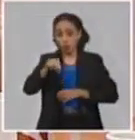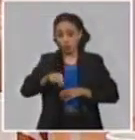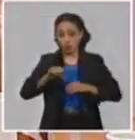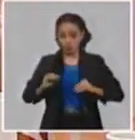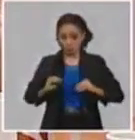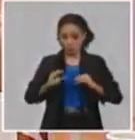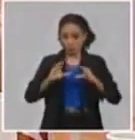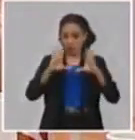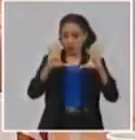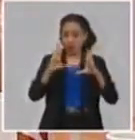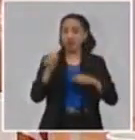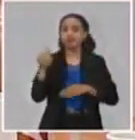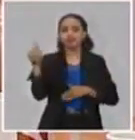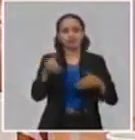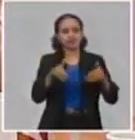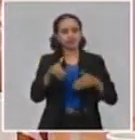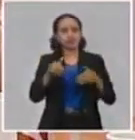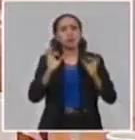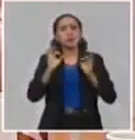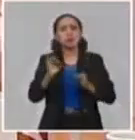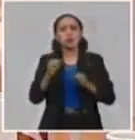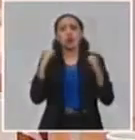fue una directora nuestra,